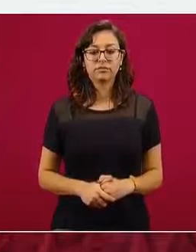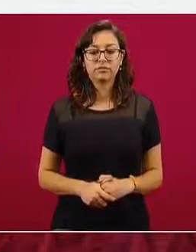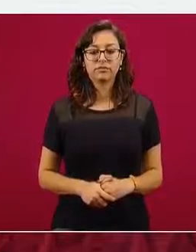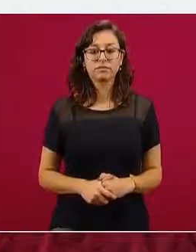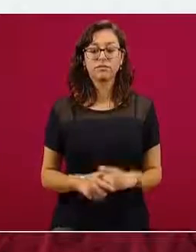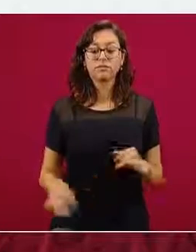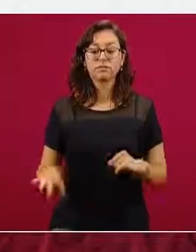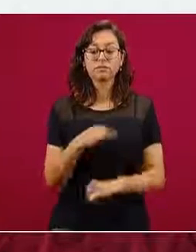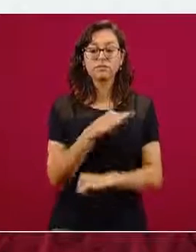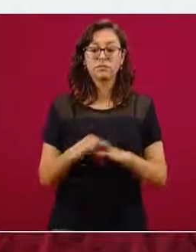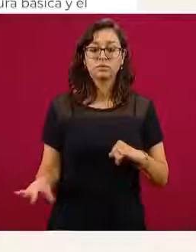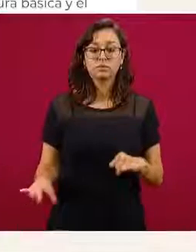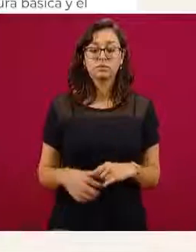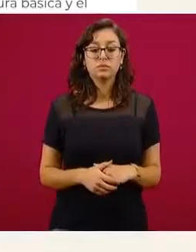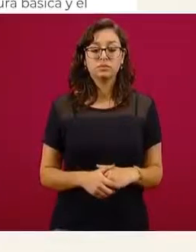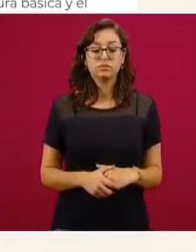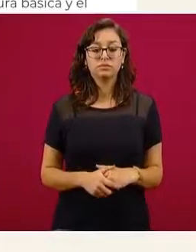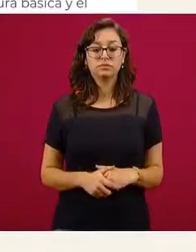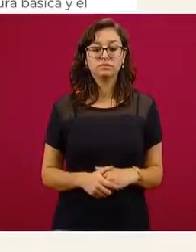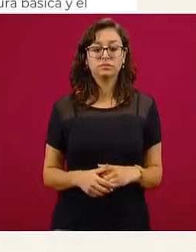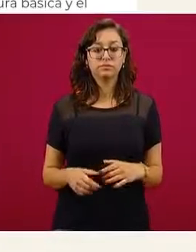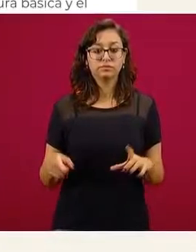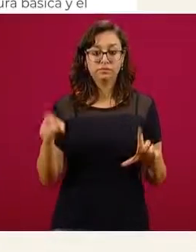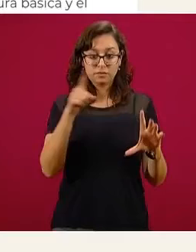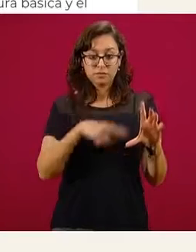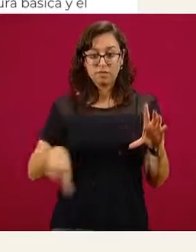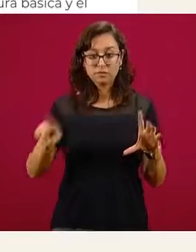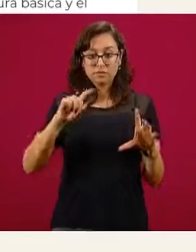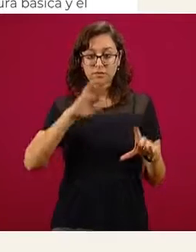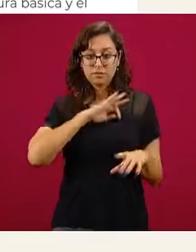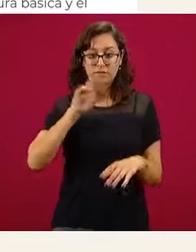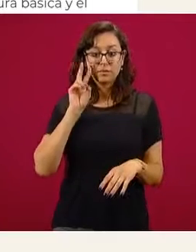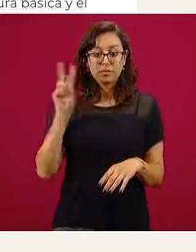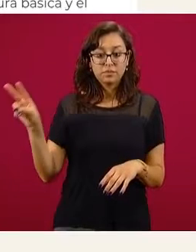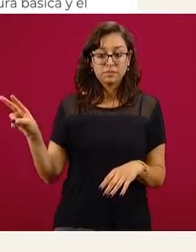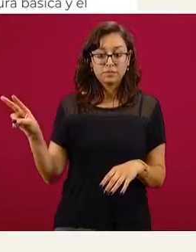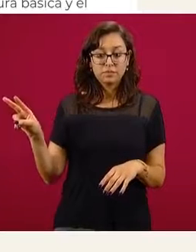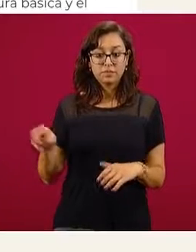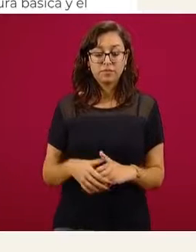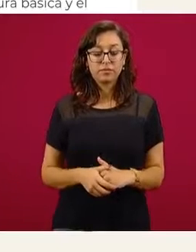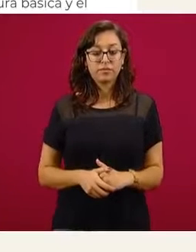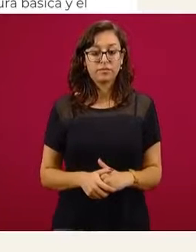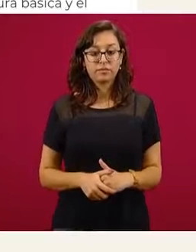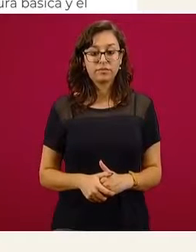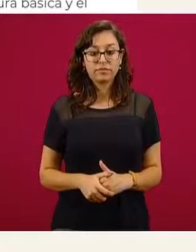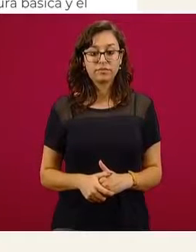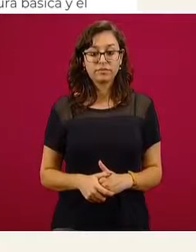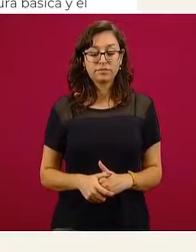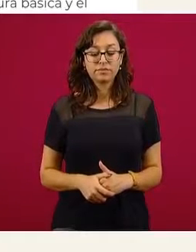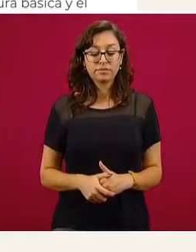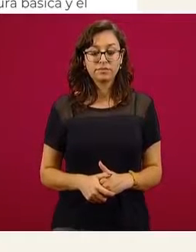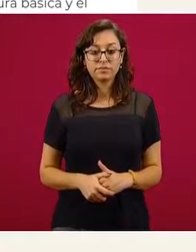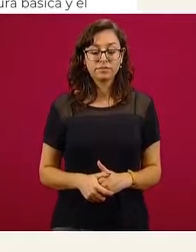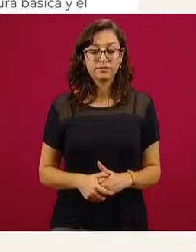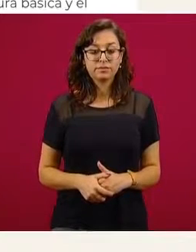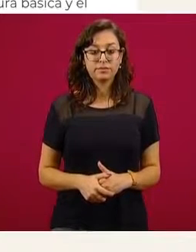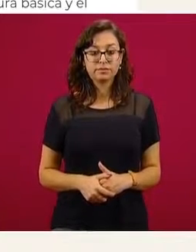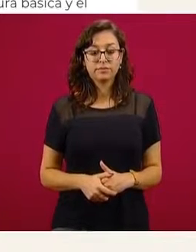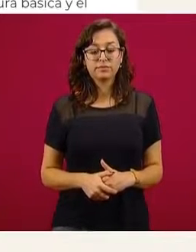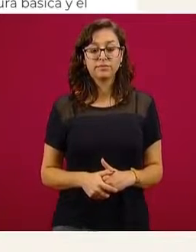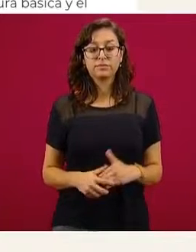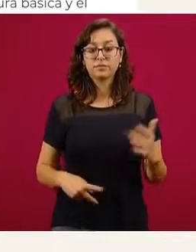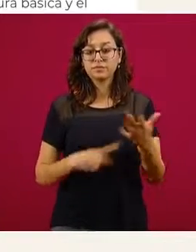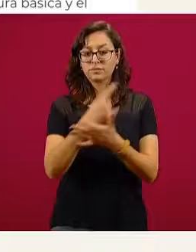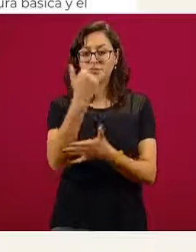Y finalmente, este diagrama, la intención es simplemente explicar cómo estamos impulsando estos